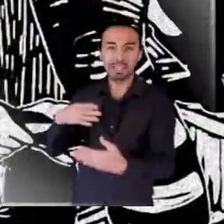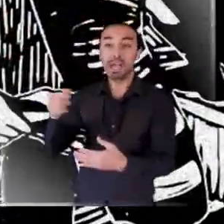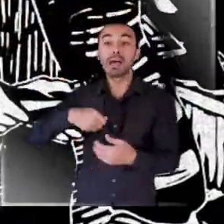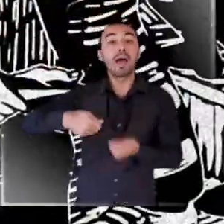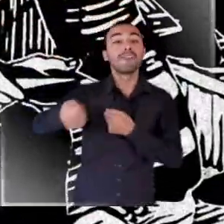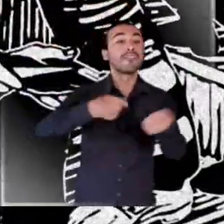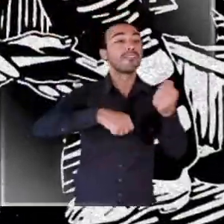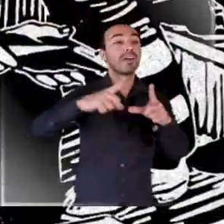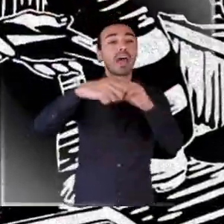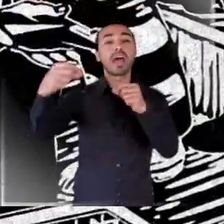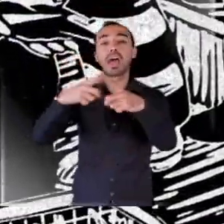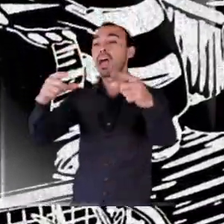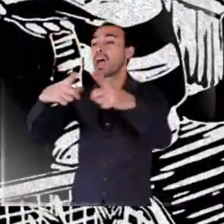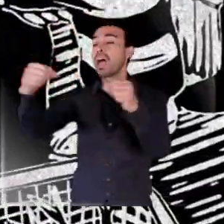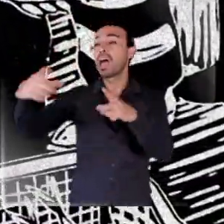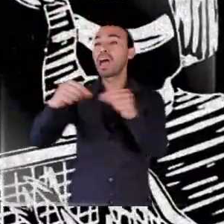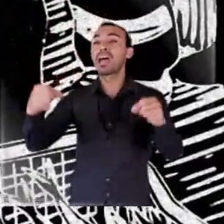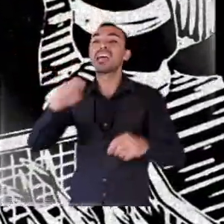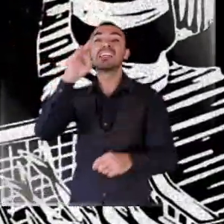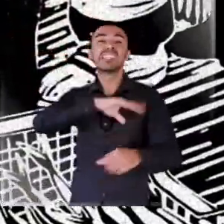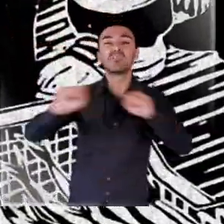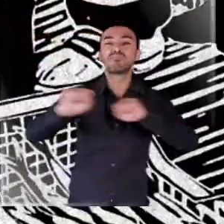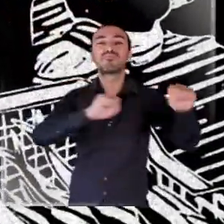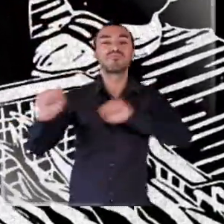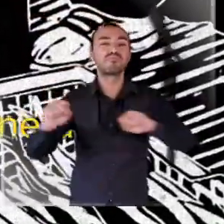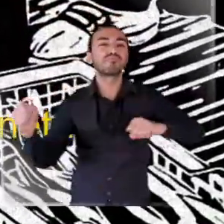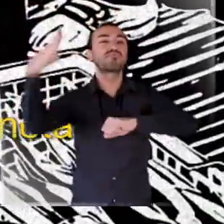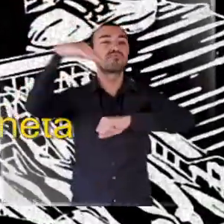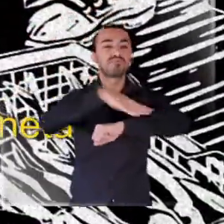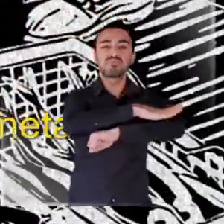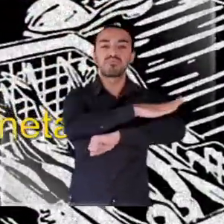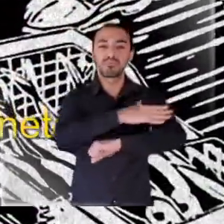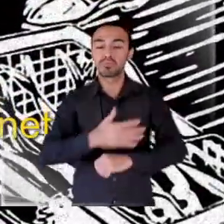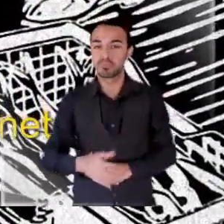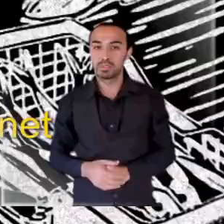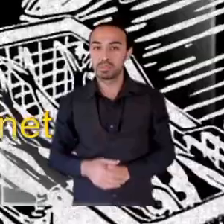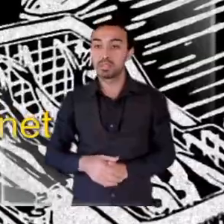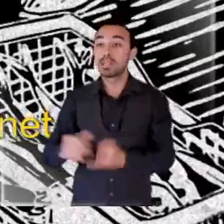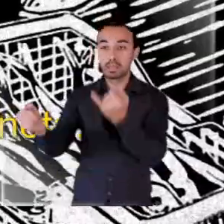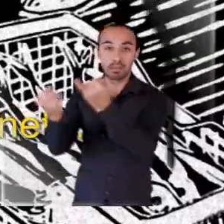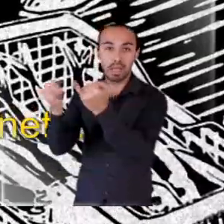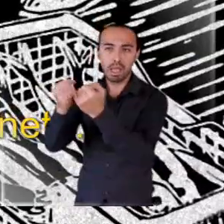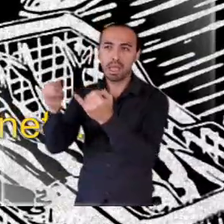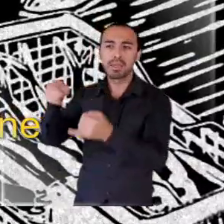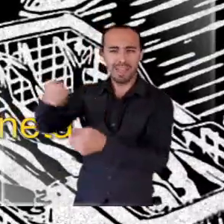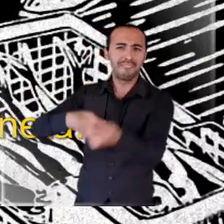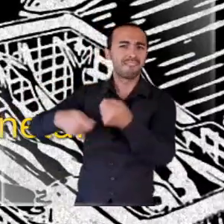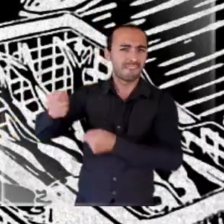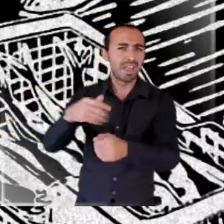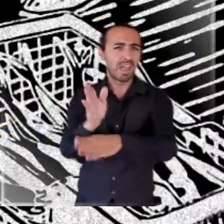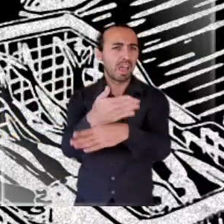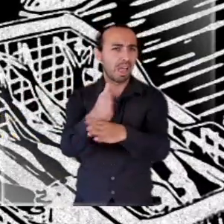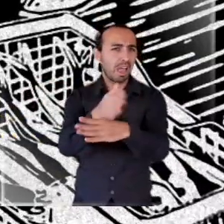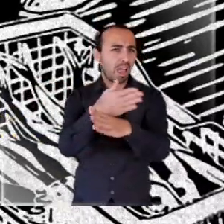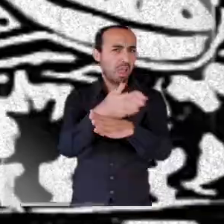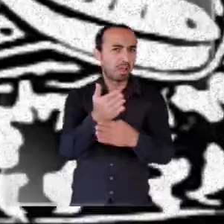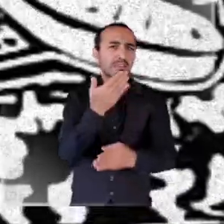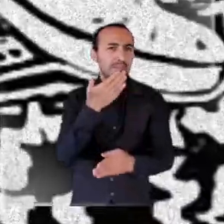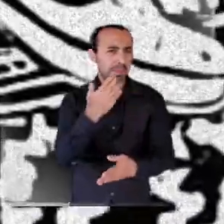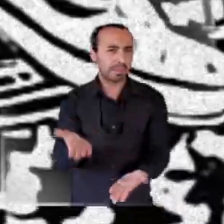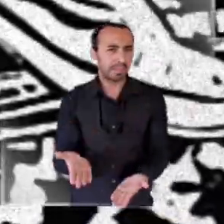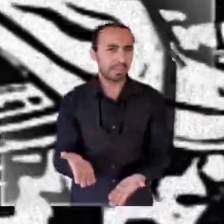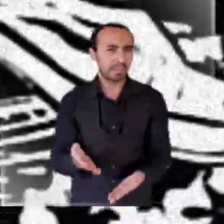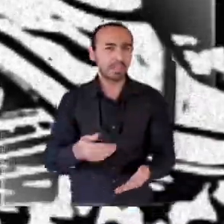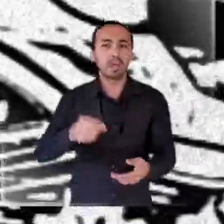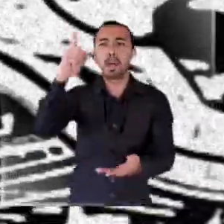estrella. Terremoto en Chile, tsunami en Talcahuano. Mientras su compadre es famoso por su merluza y reineta. Rica y fresquita la reineta y la